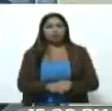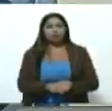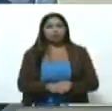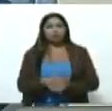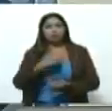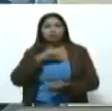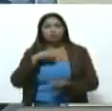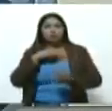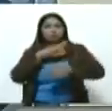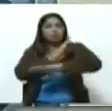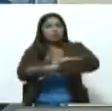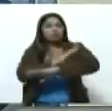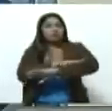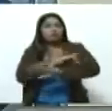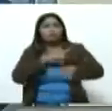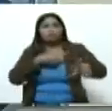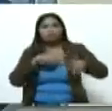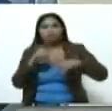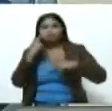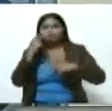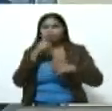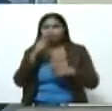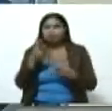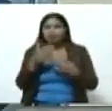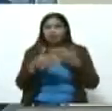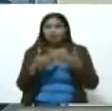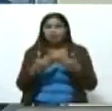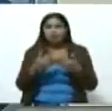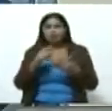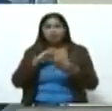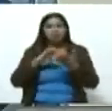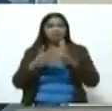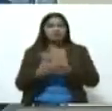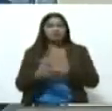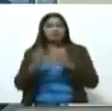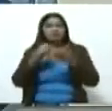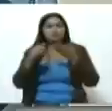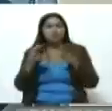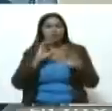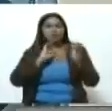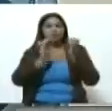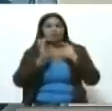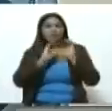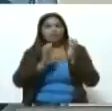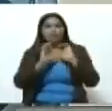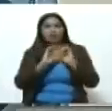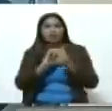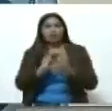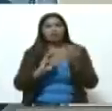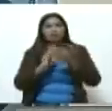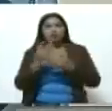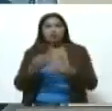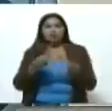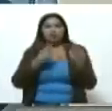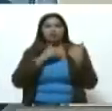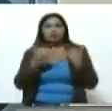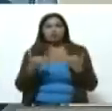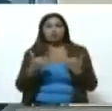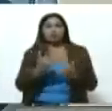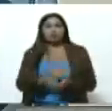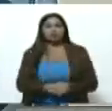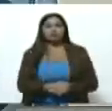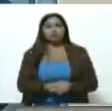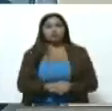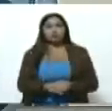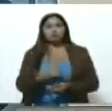actuar en correspondencia a lo que significa el código de ética de funcionarios encargados